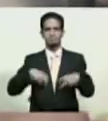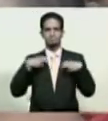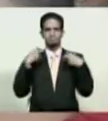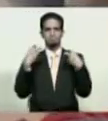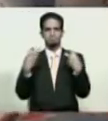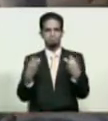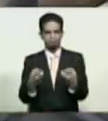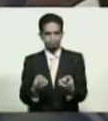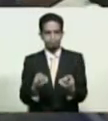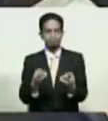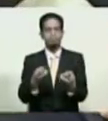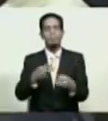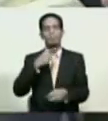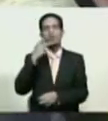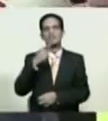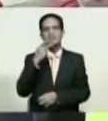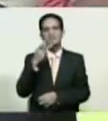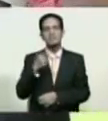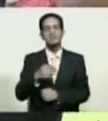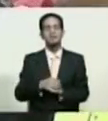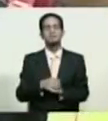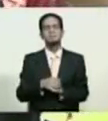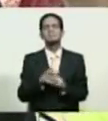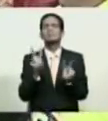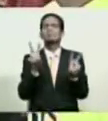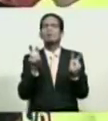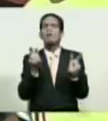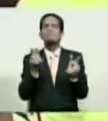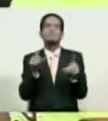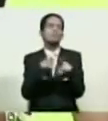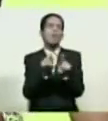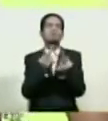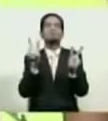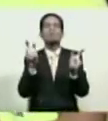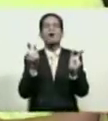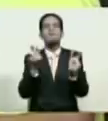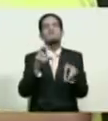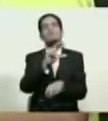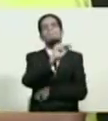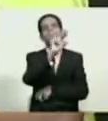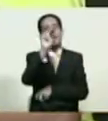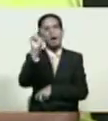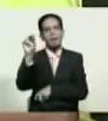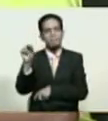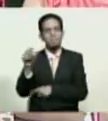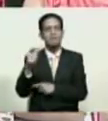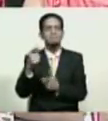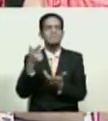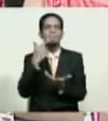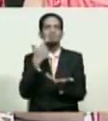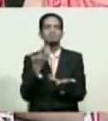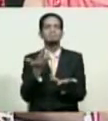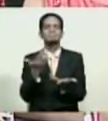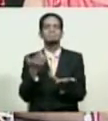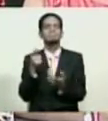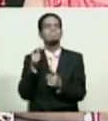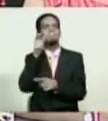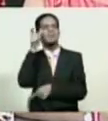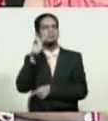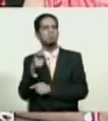de Venezuela en un nuevo mapa político donde los factores más extremistas, donde los factores